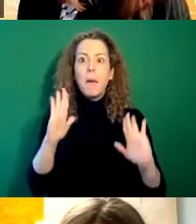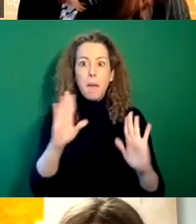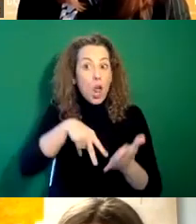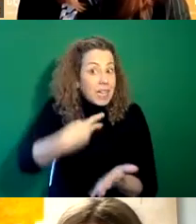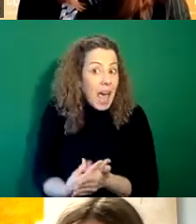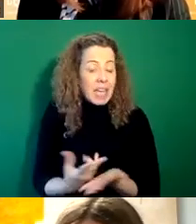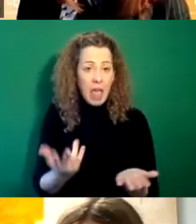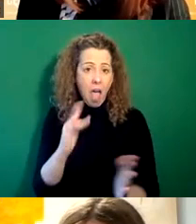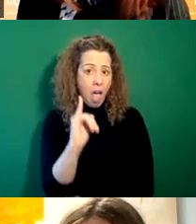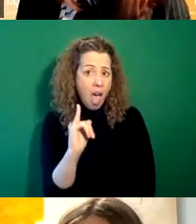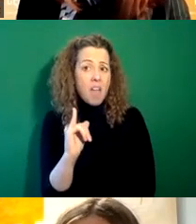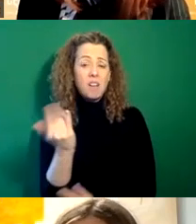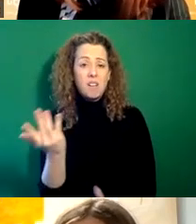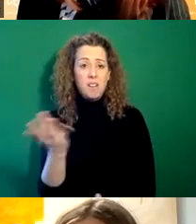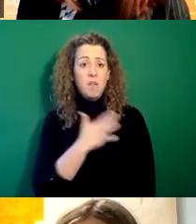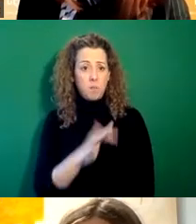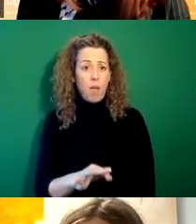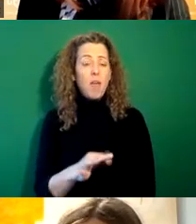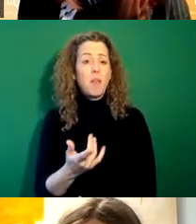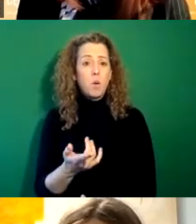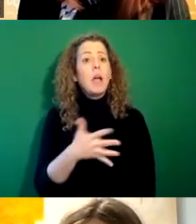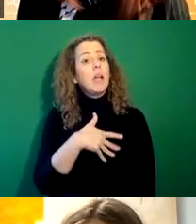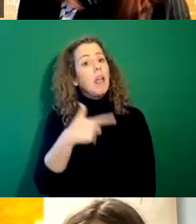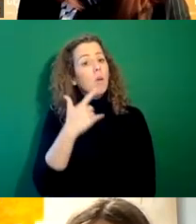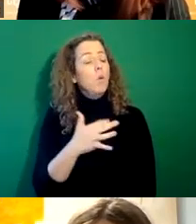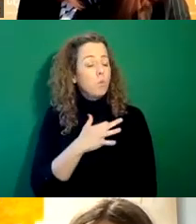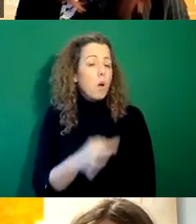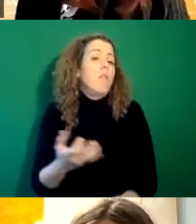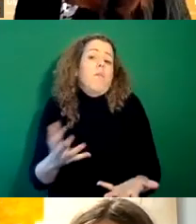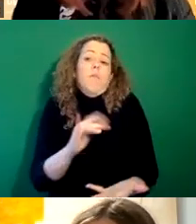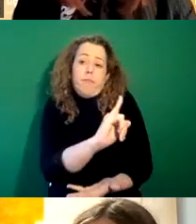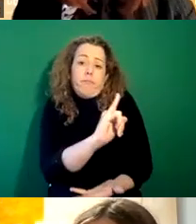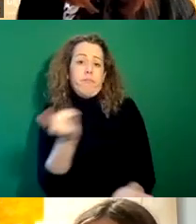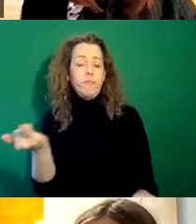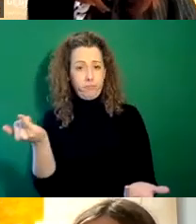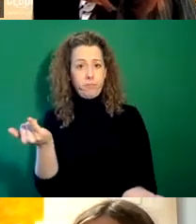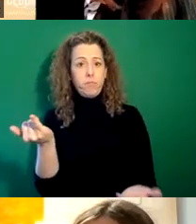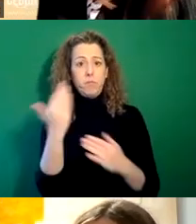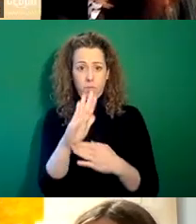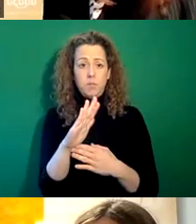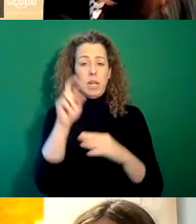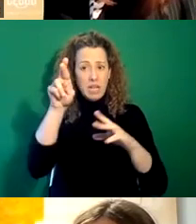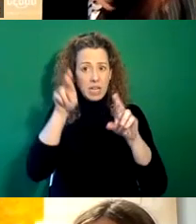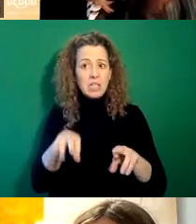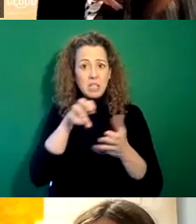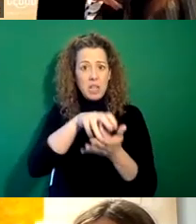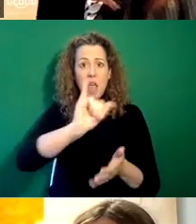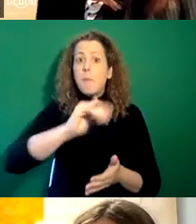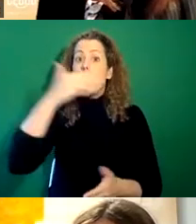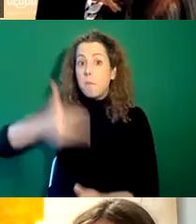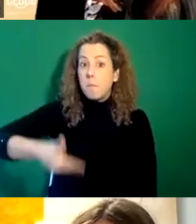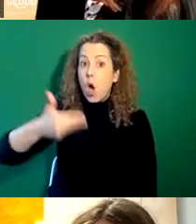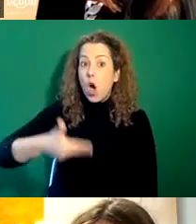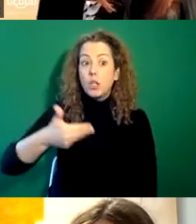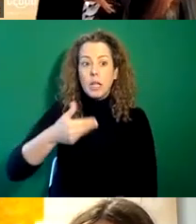es un, pues eso, un indicador que está ahí presente en residencia, pero es importante